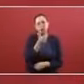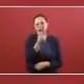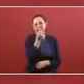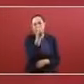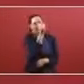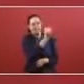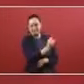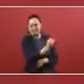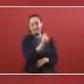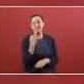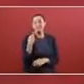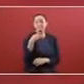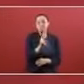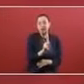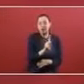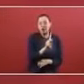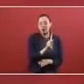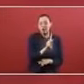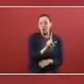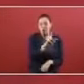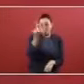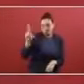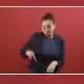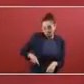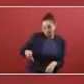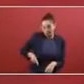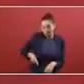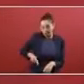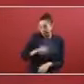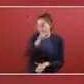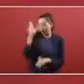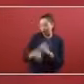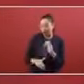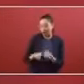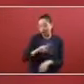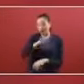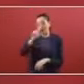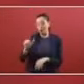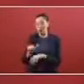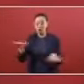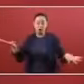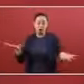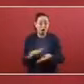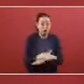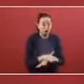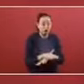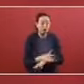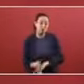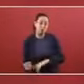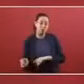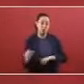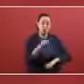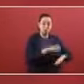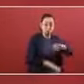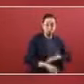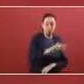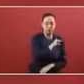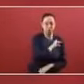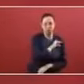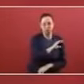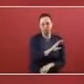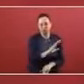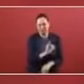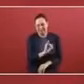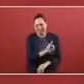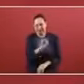presentan casos como lo que sucedió durante el periodo neoliberal.